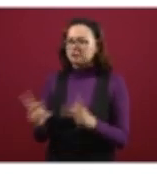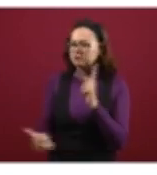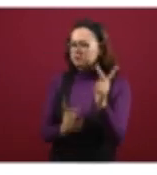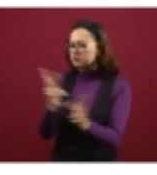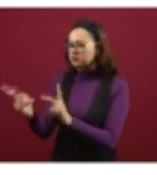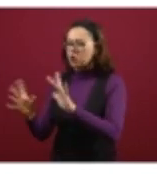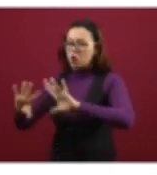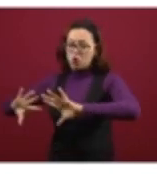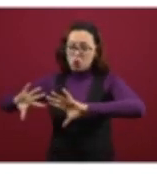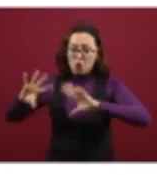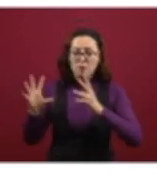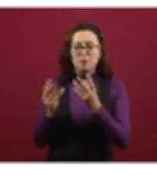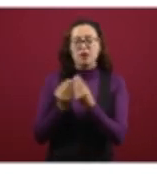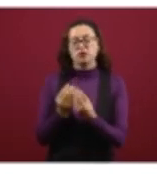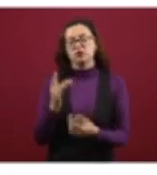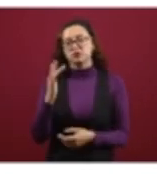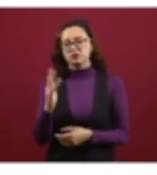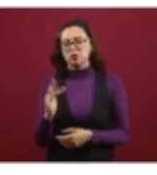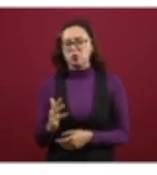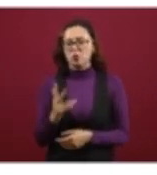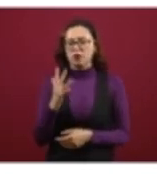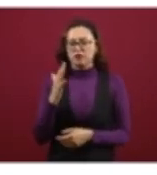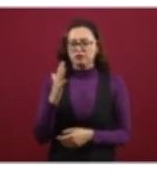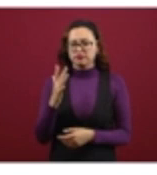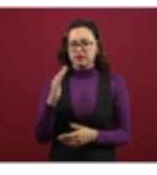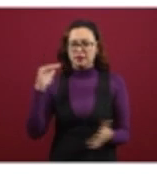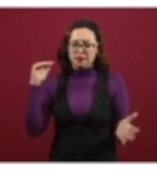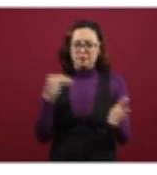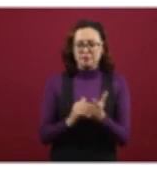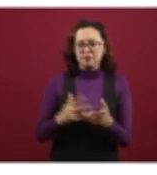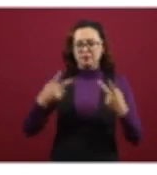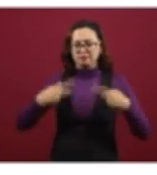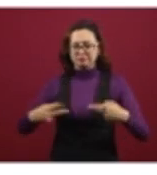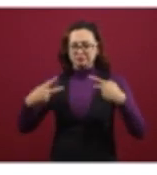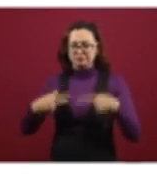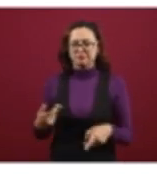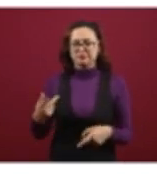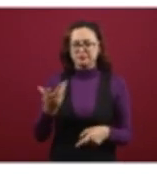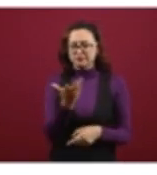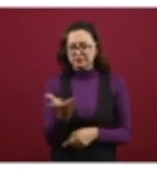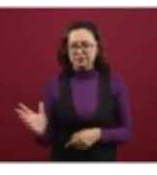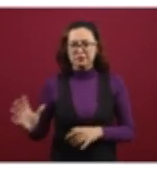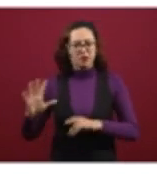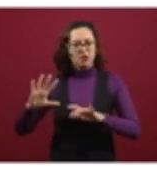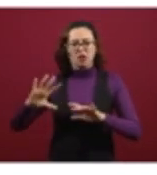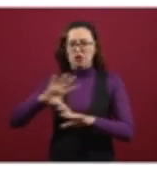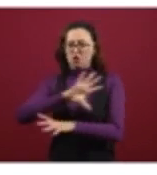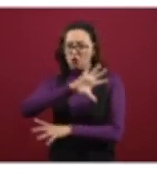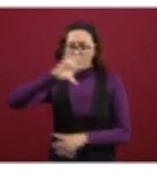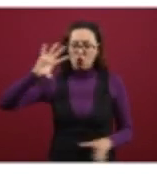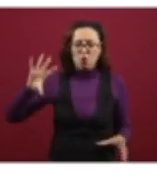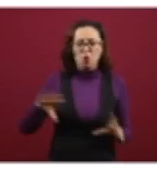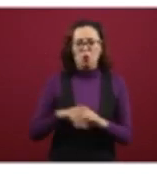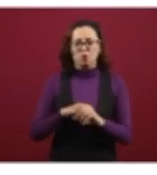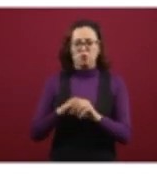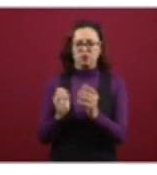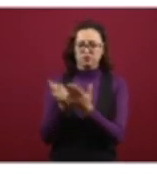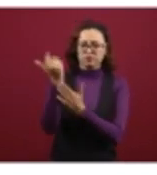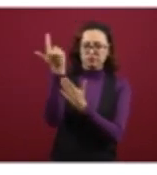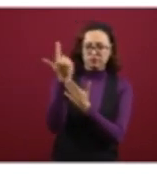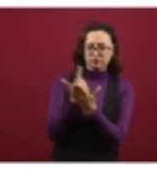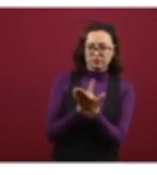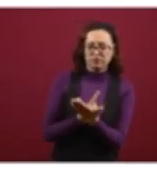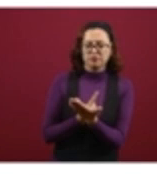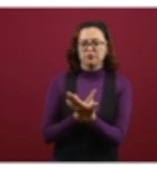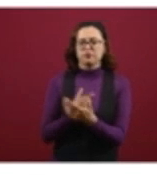de 55.235 beneficiarios para totalizar el padrón de beneficiarios en el